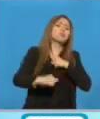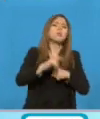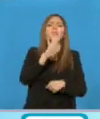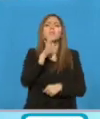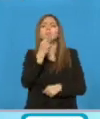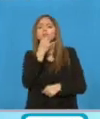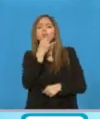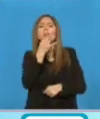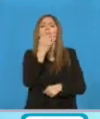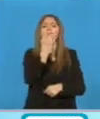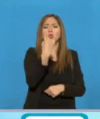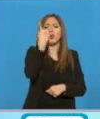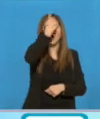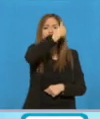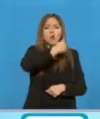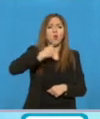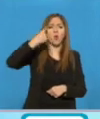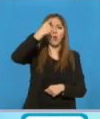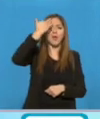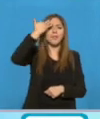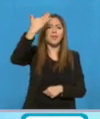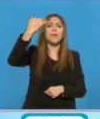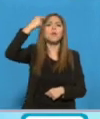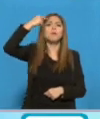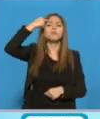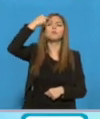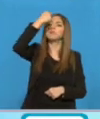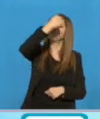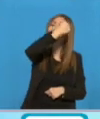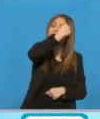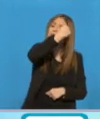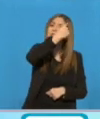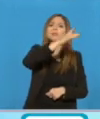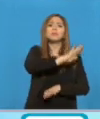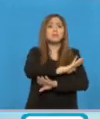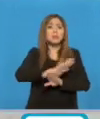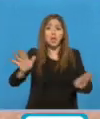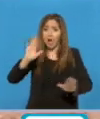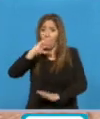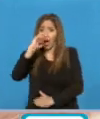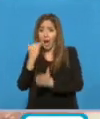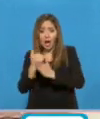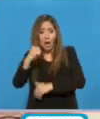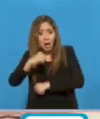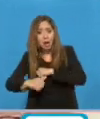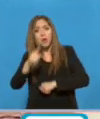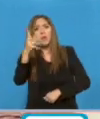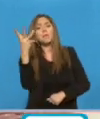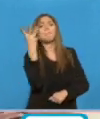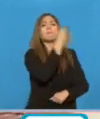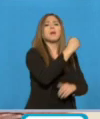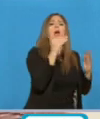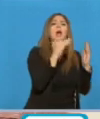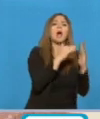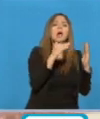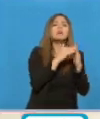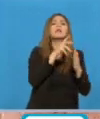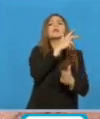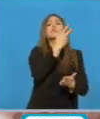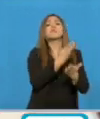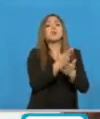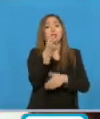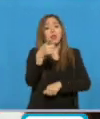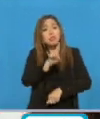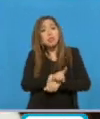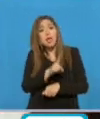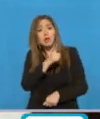o menos tiene una duración de 1 hora, todo el proceso, y se va a casa, terminando se va a casa, la recuperación es inmediata, no necesita días de